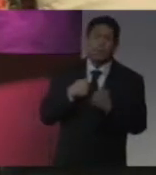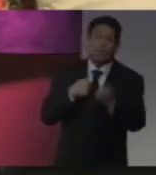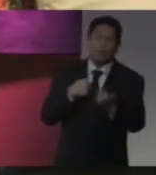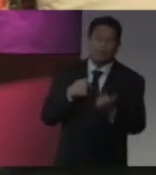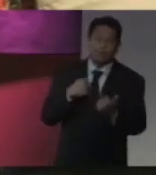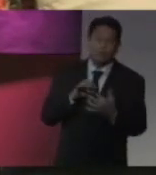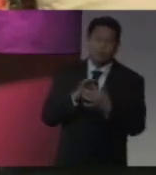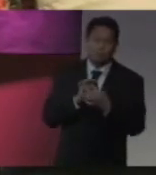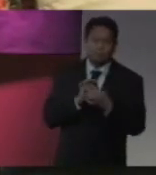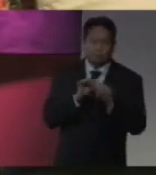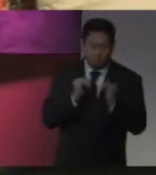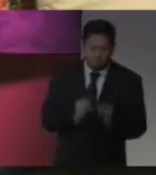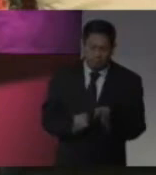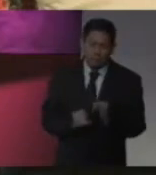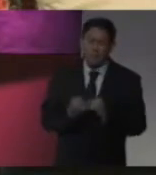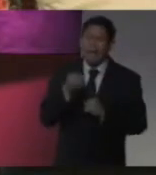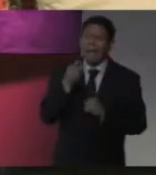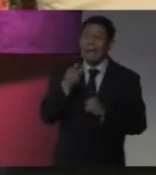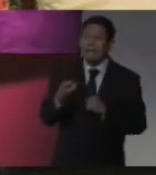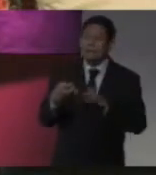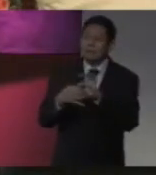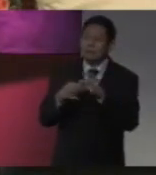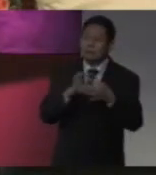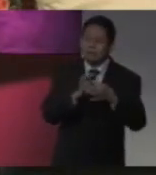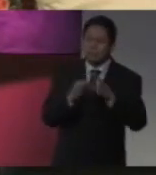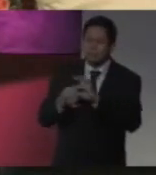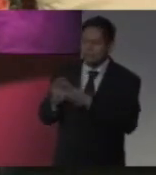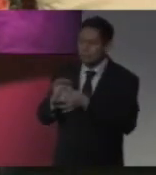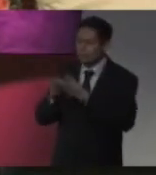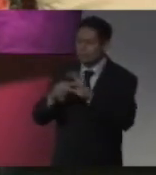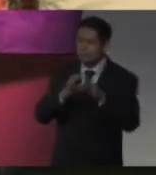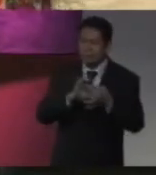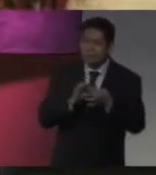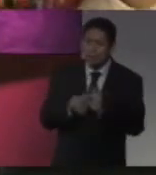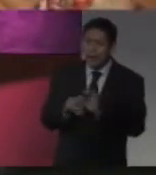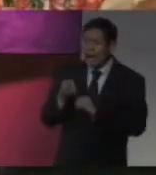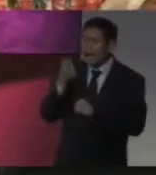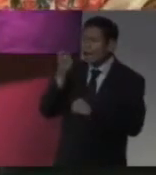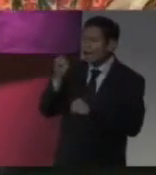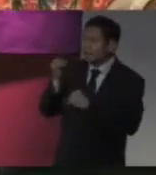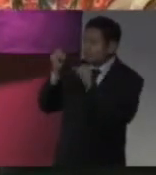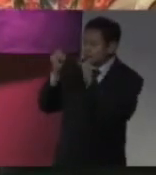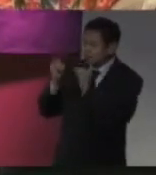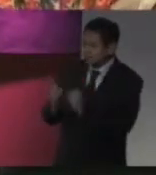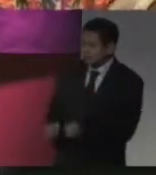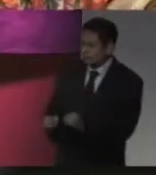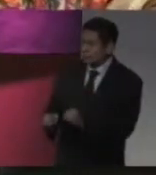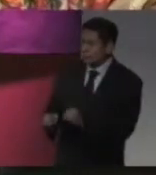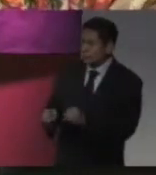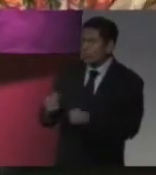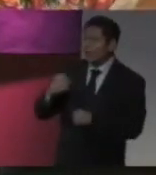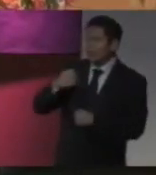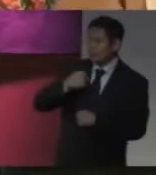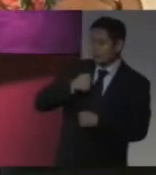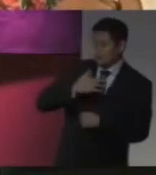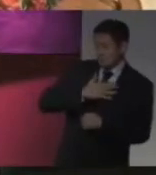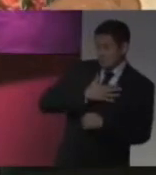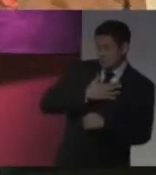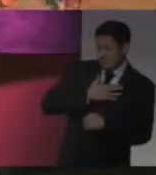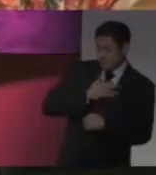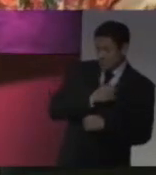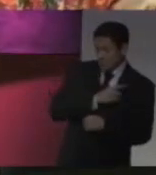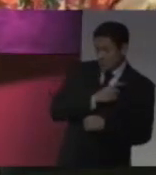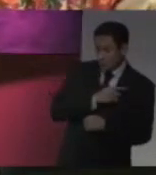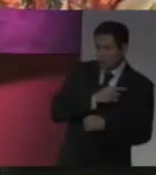La comunidad, en este caso el barrio, tiene una parte mía. Y